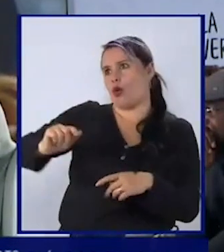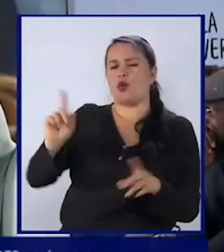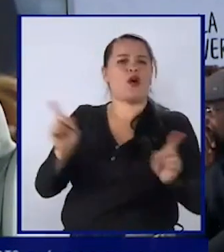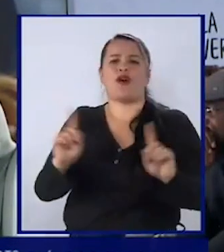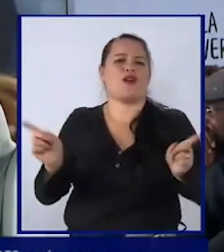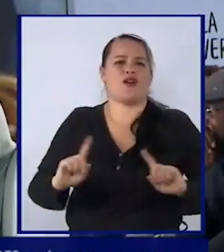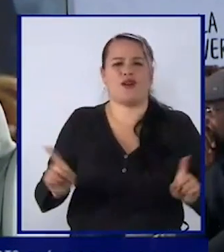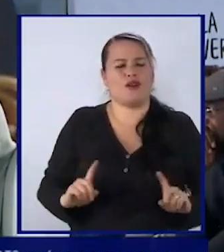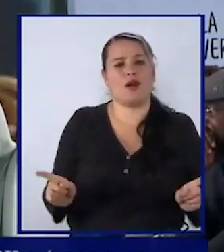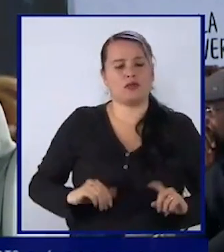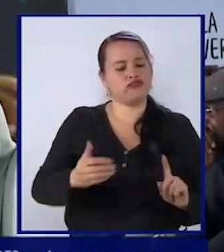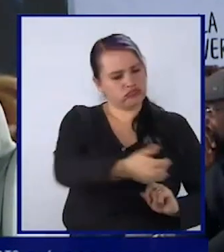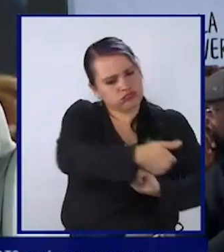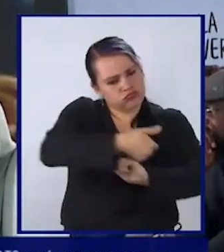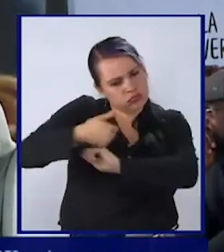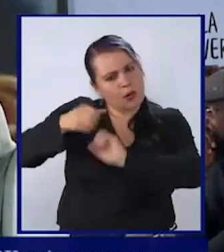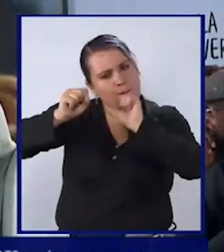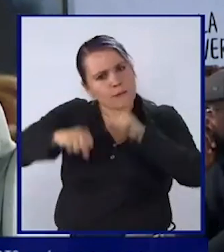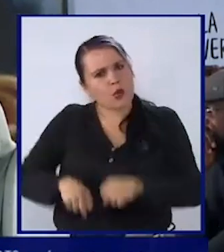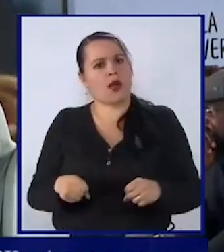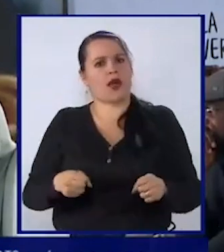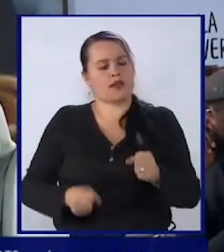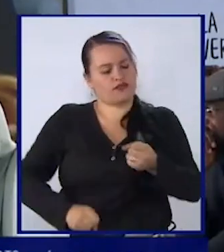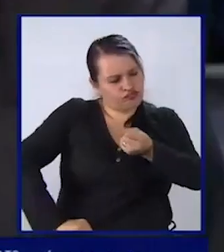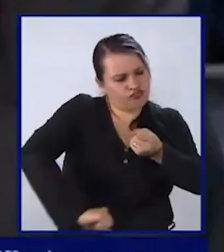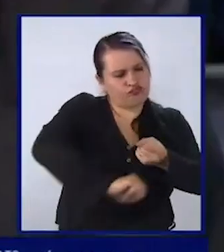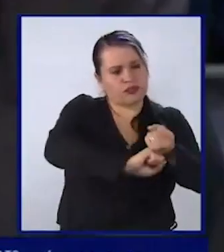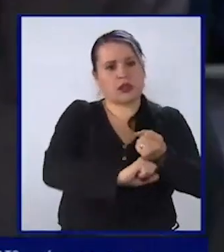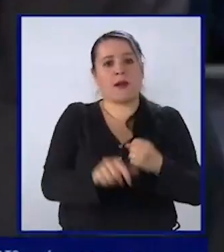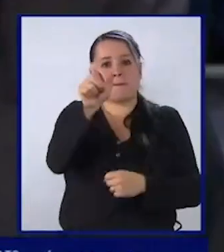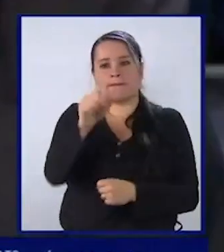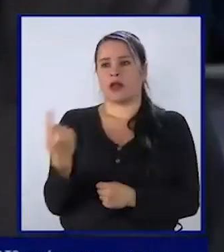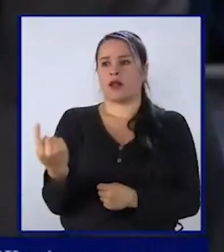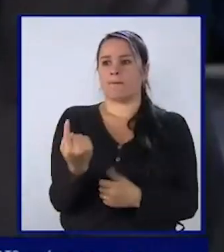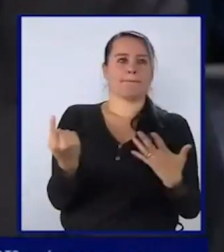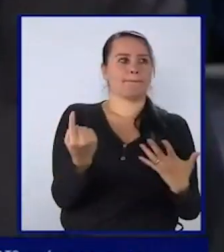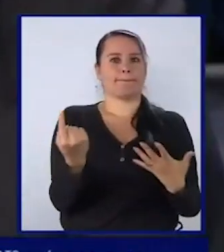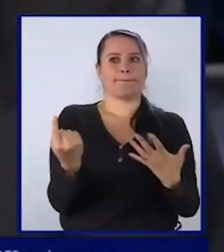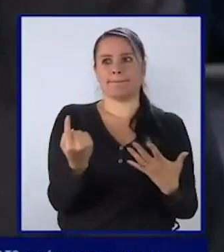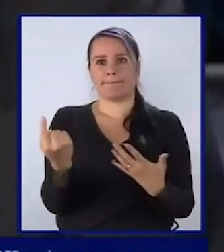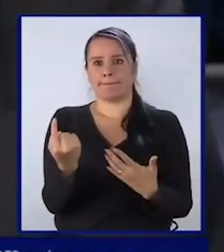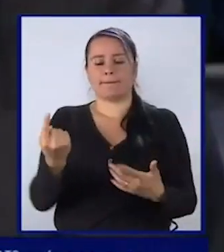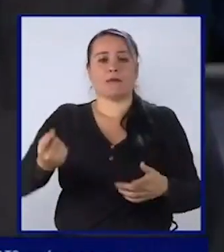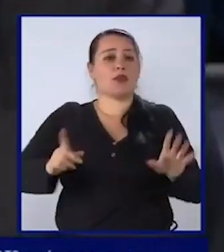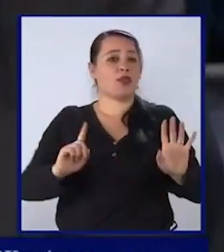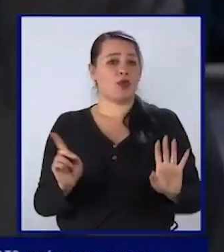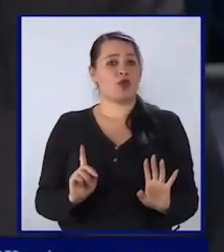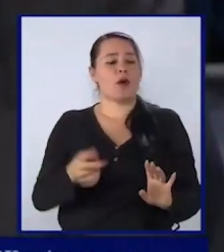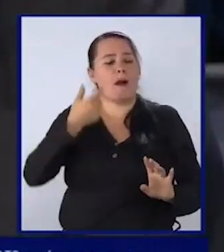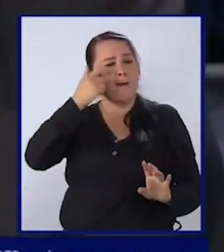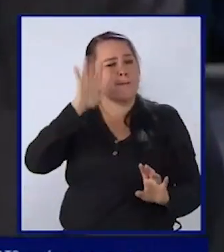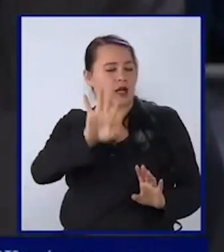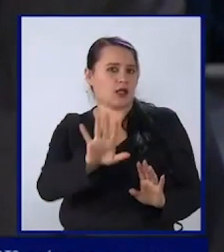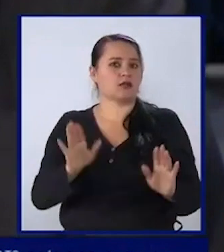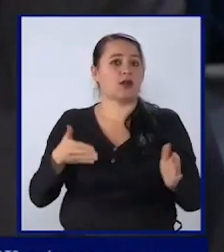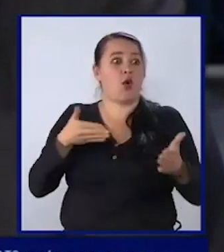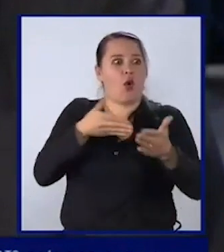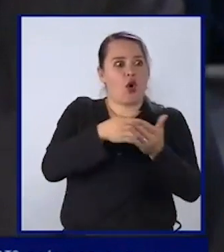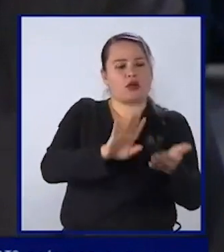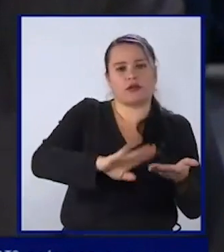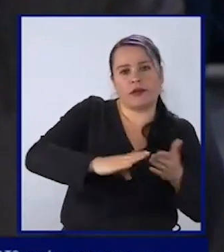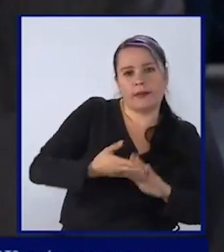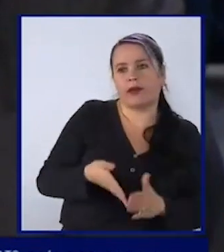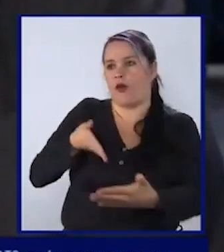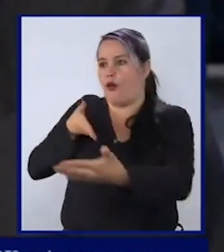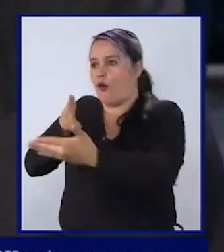Que aíslan al defensor o a la defensora y lo dejan solo antes los enemigos de la paz, los enemigos o los amigos